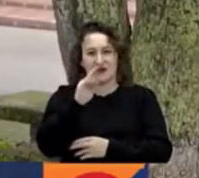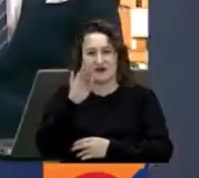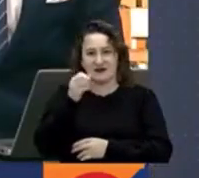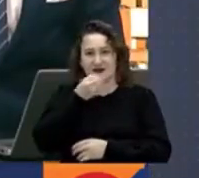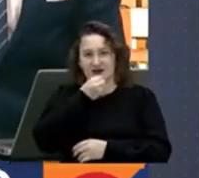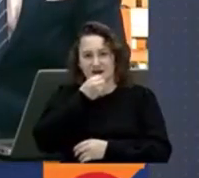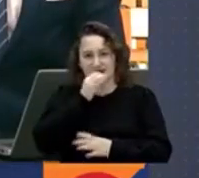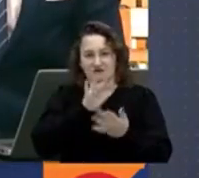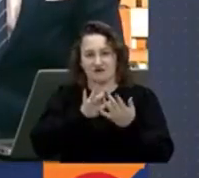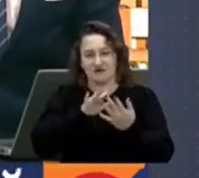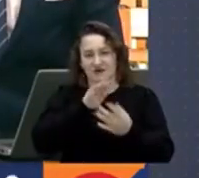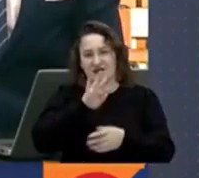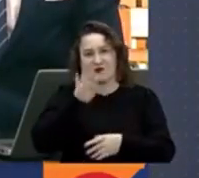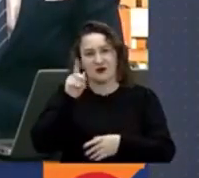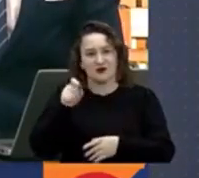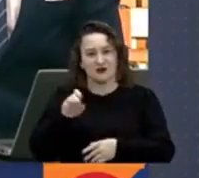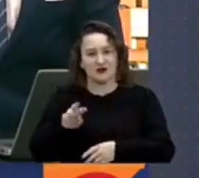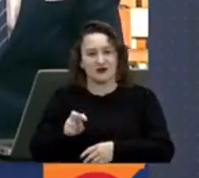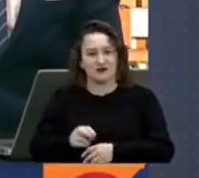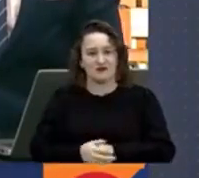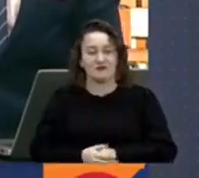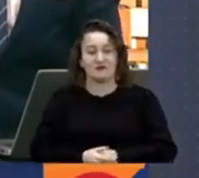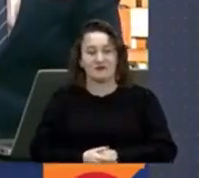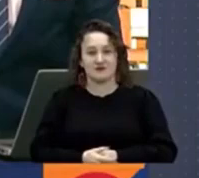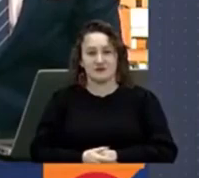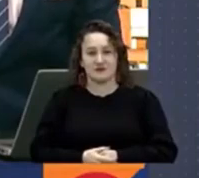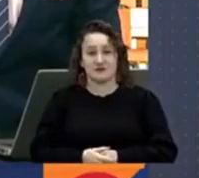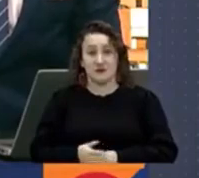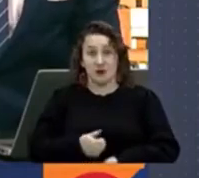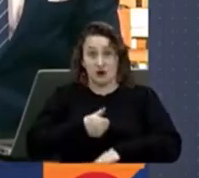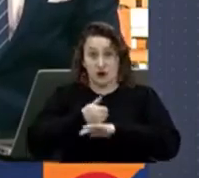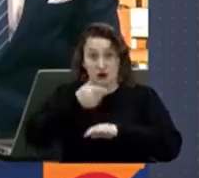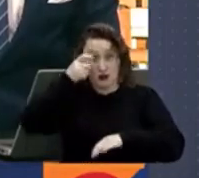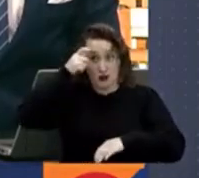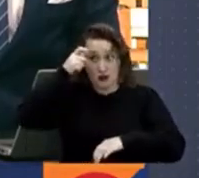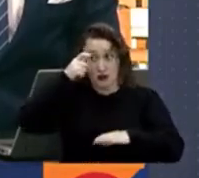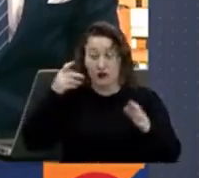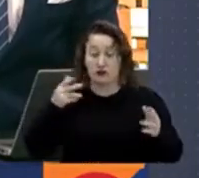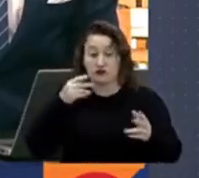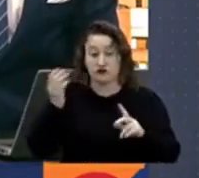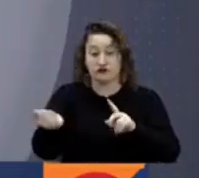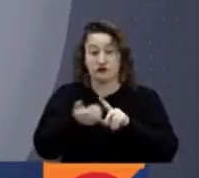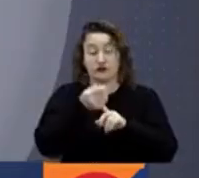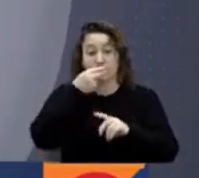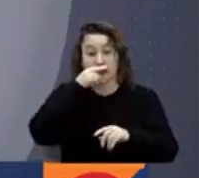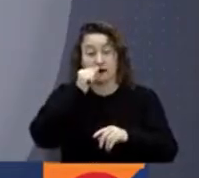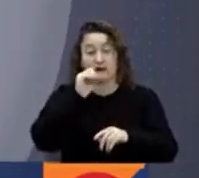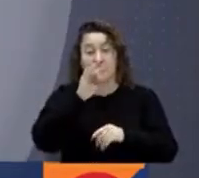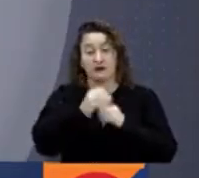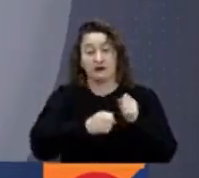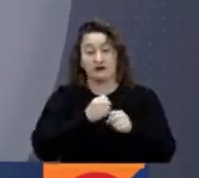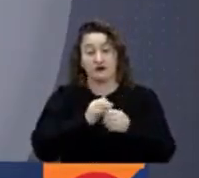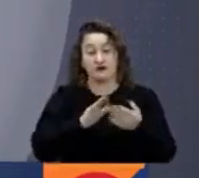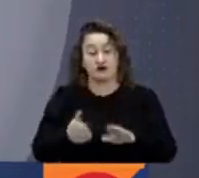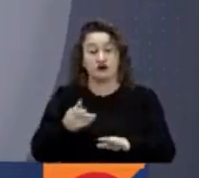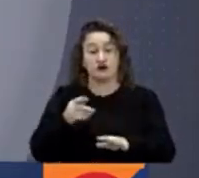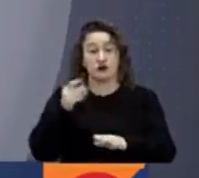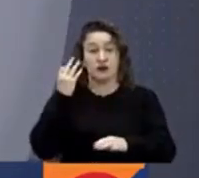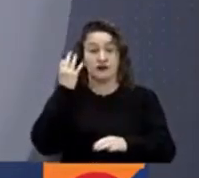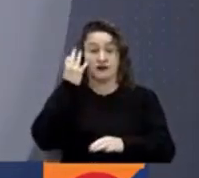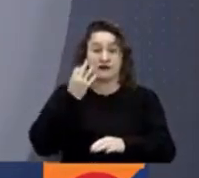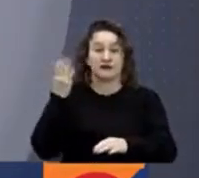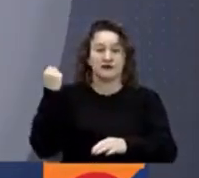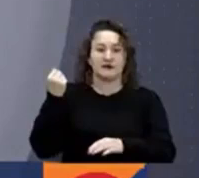24/7. Las autoridades de Córdoba encontraron a la niña de 3 años desaparecida hace 2 días. La menor de edad fue hallada